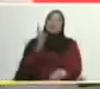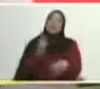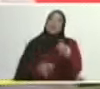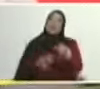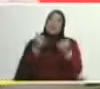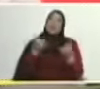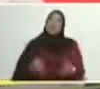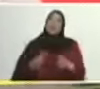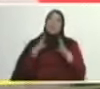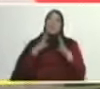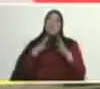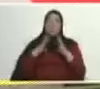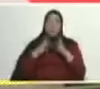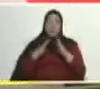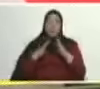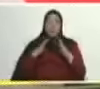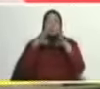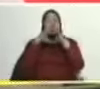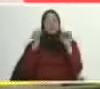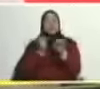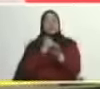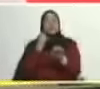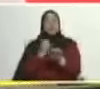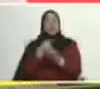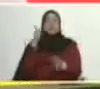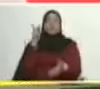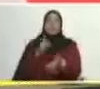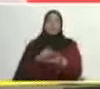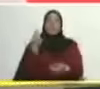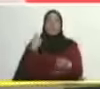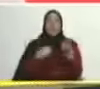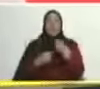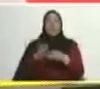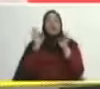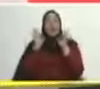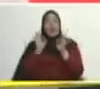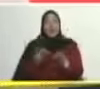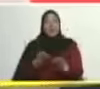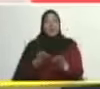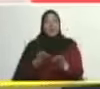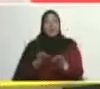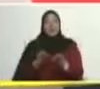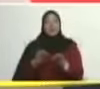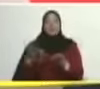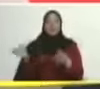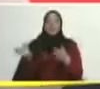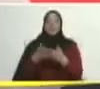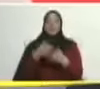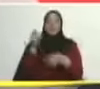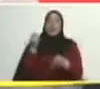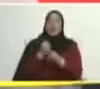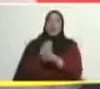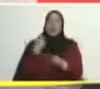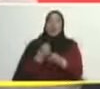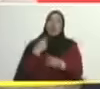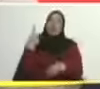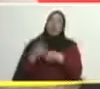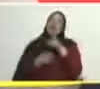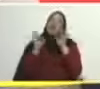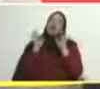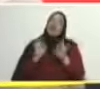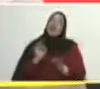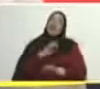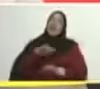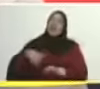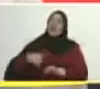de una ocasión, todos hemos señalado los peligros de la impunidad con la que actúa Israel gracias a la complicidad y